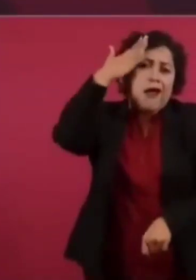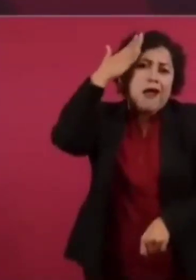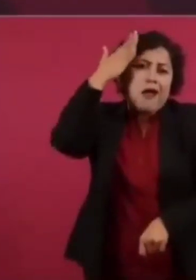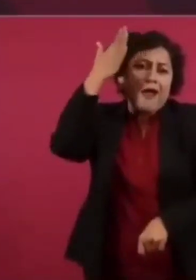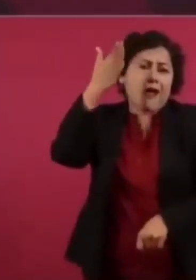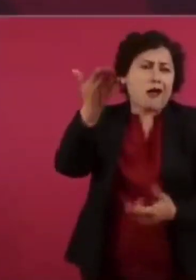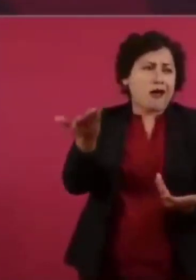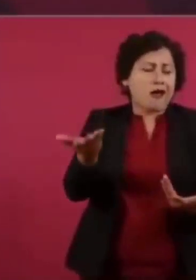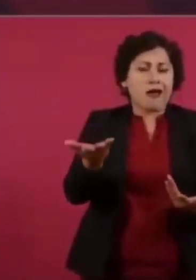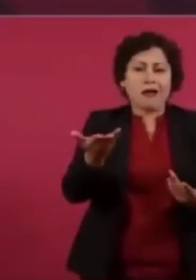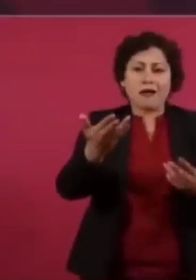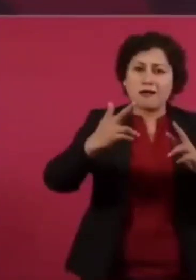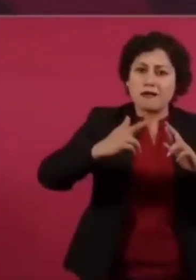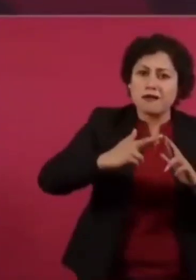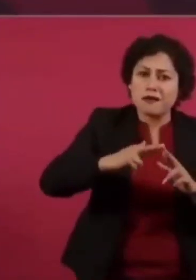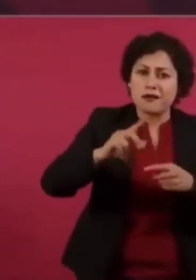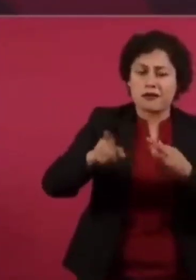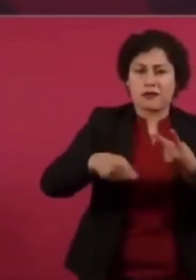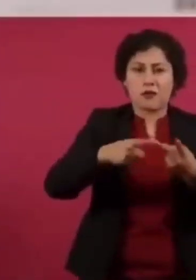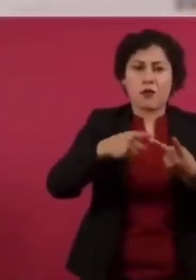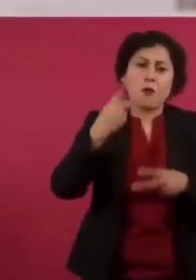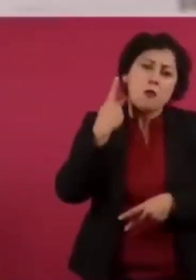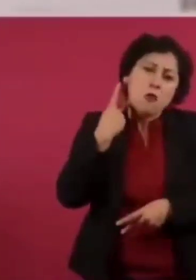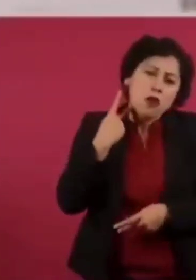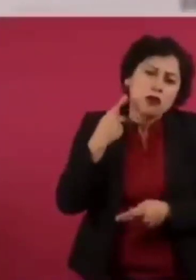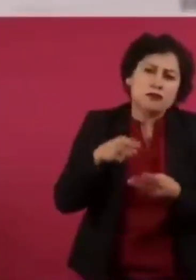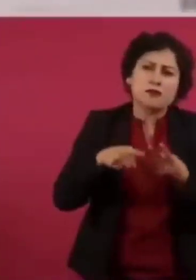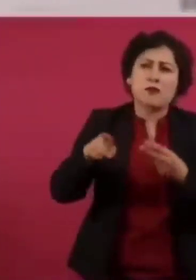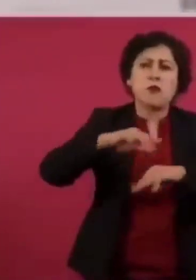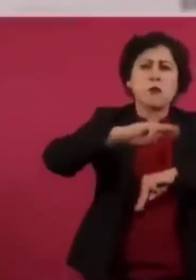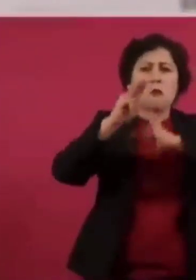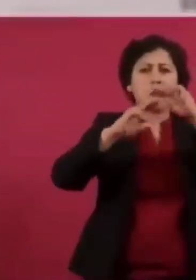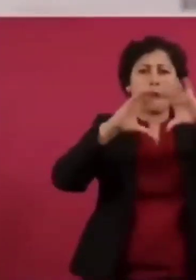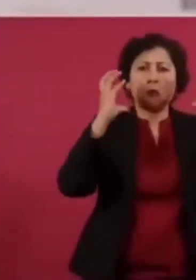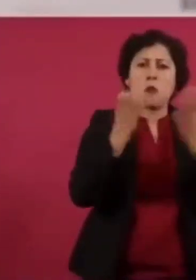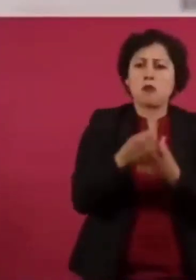Es un dirigente espiritual, político de primer orden en el mundo.